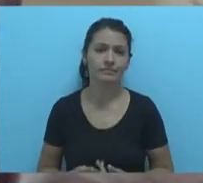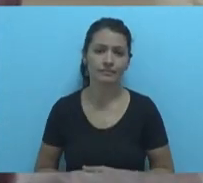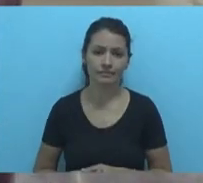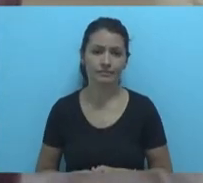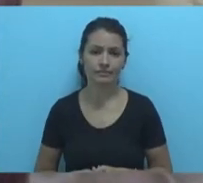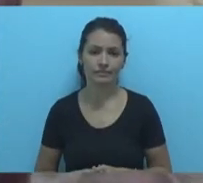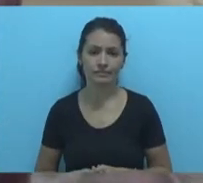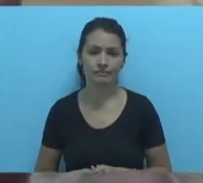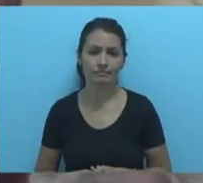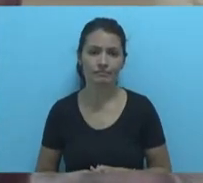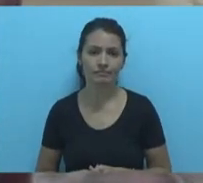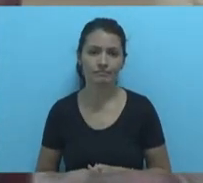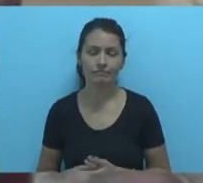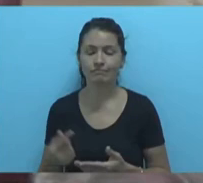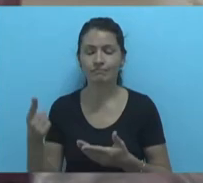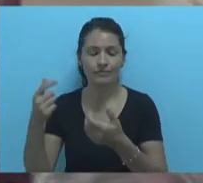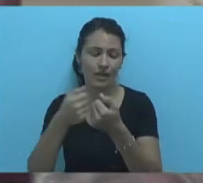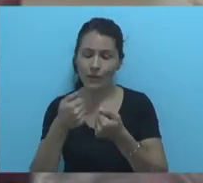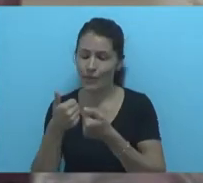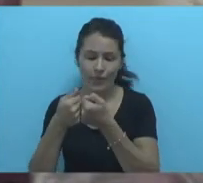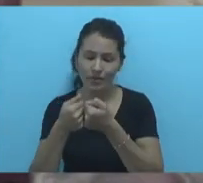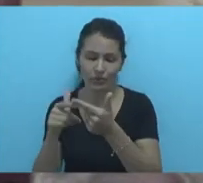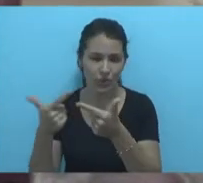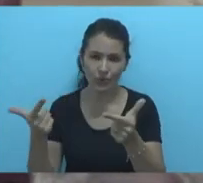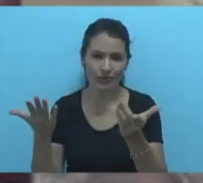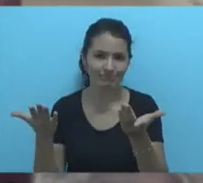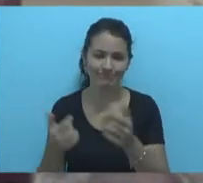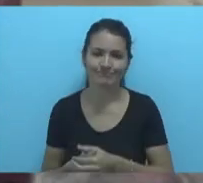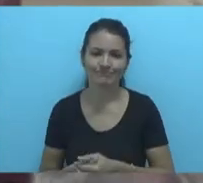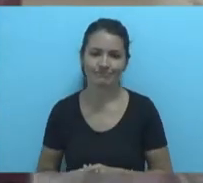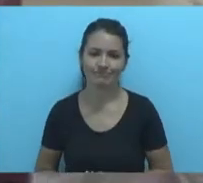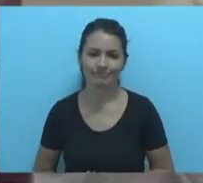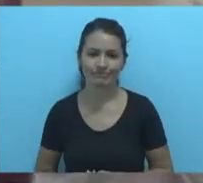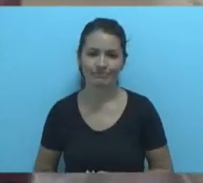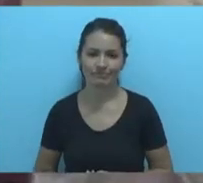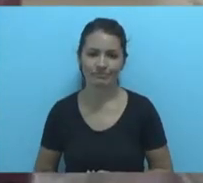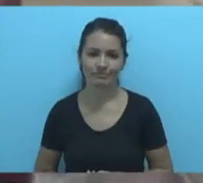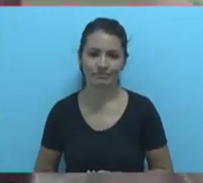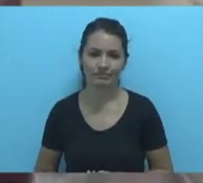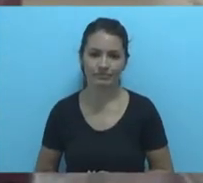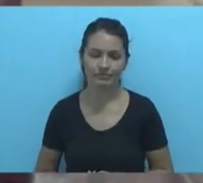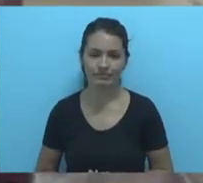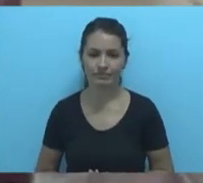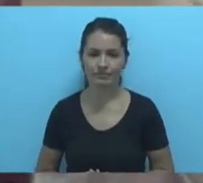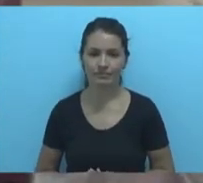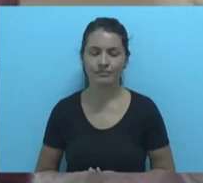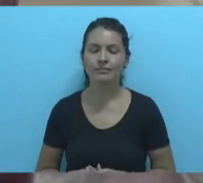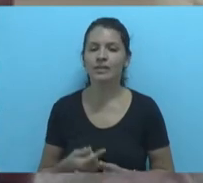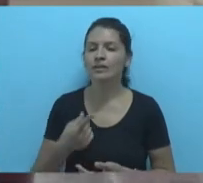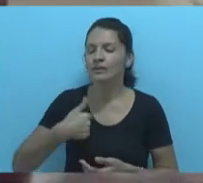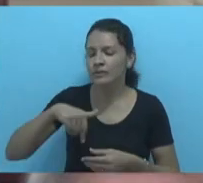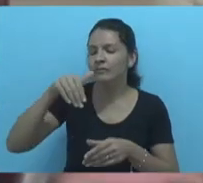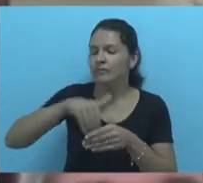tuvo consenso en la necesidad de defender esos fondos. Así que vamos a acompañar la iniciativa,